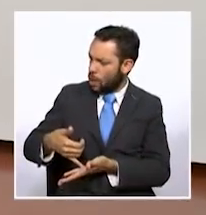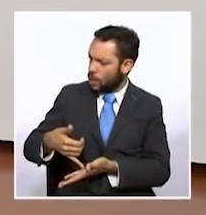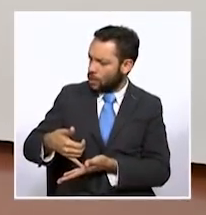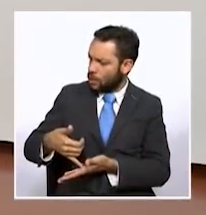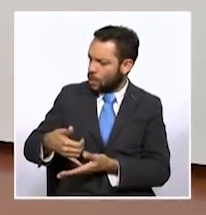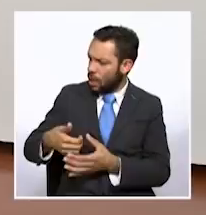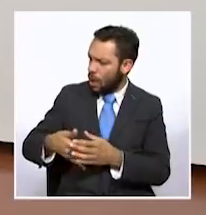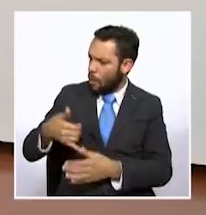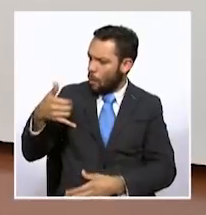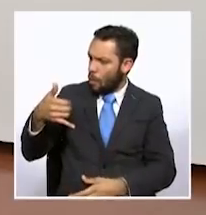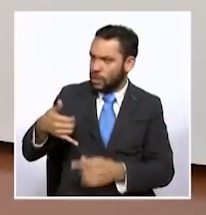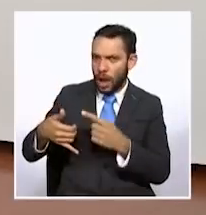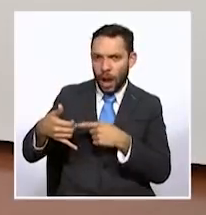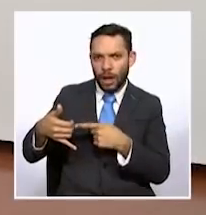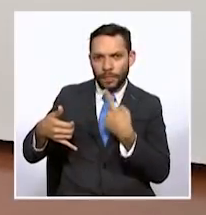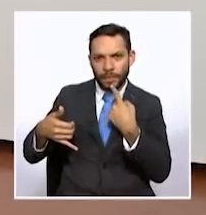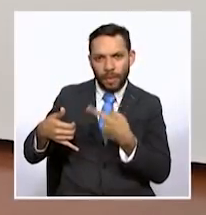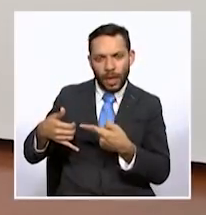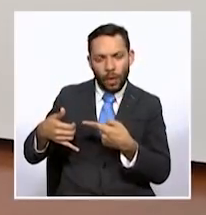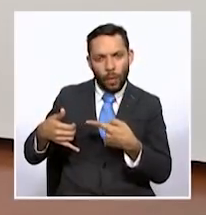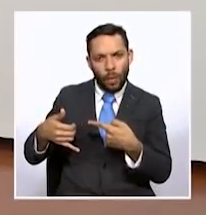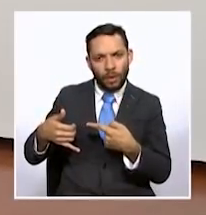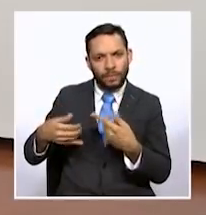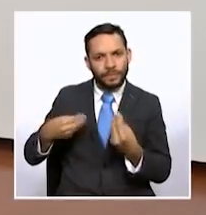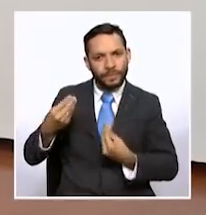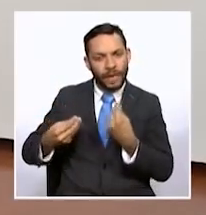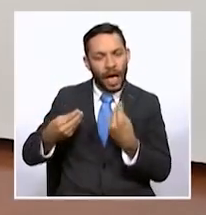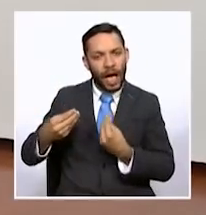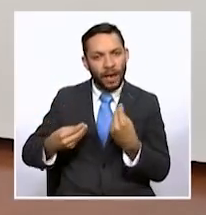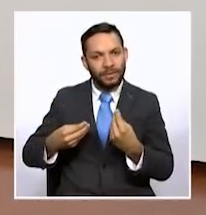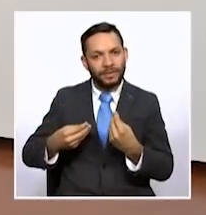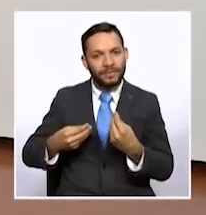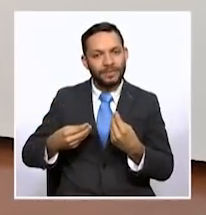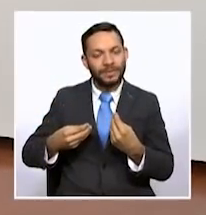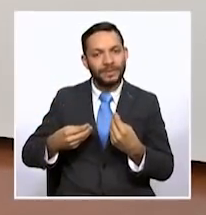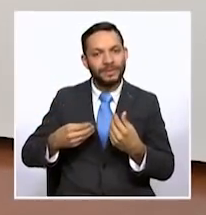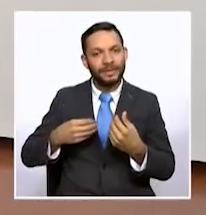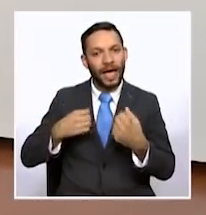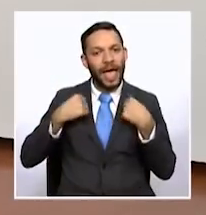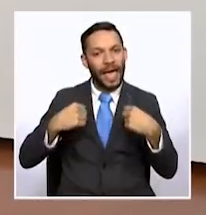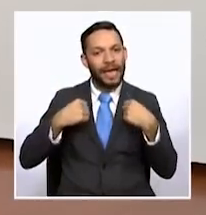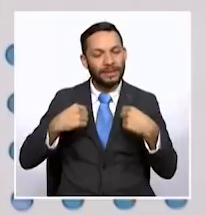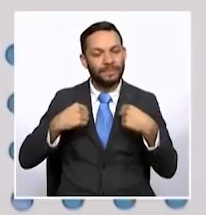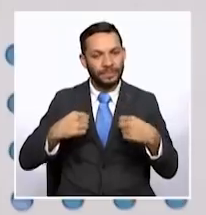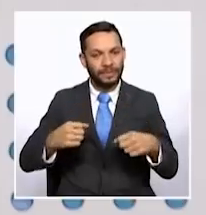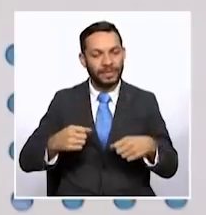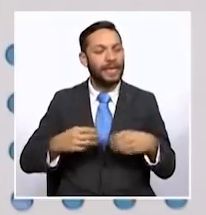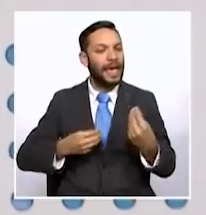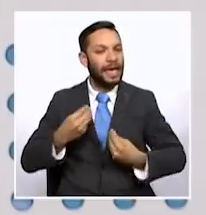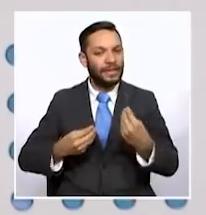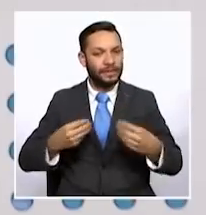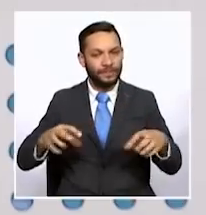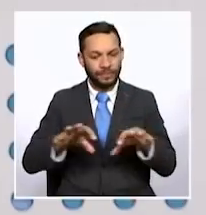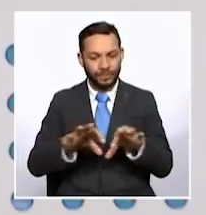Sí. Que preguntan que lo de la Sí, botella. es un ejercicio muy común, pero principalmente lo utilizamos en el pie plano, es